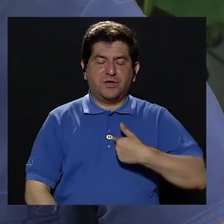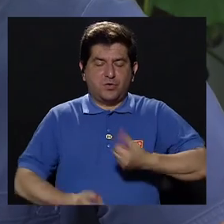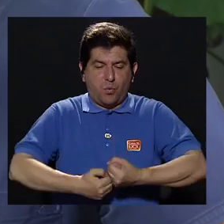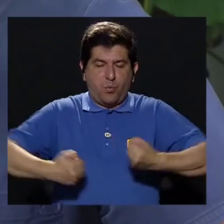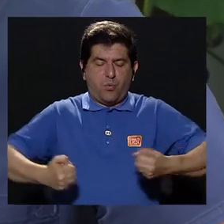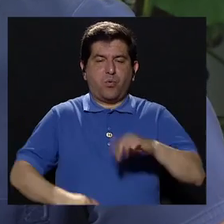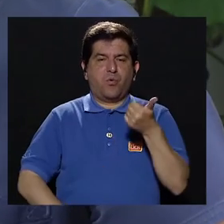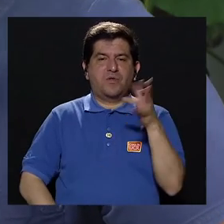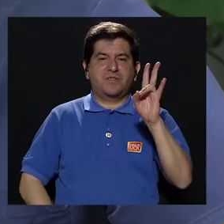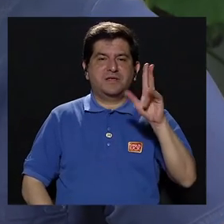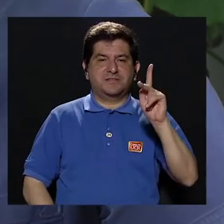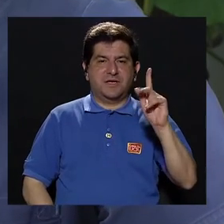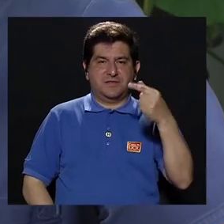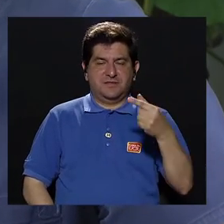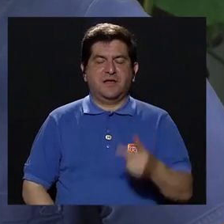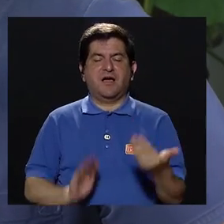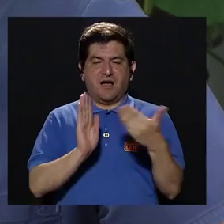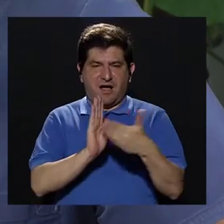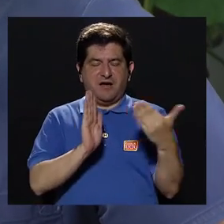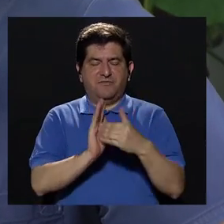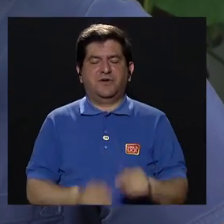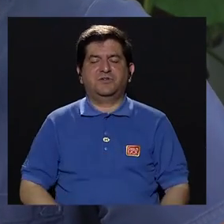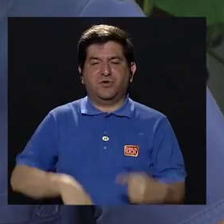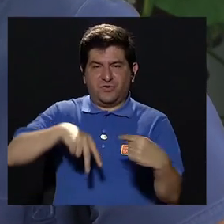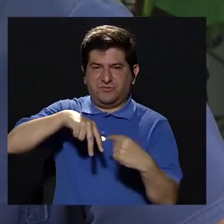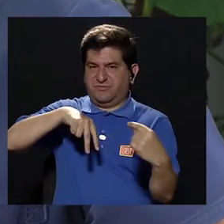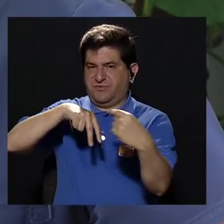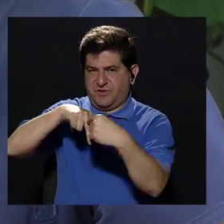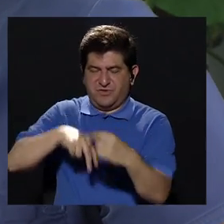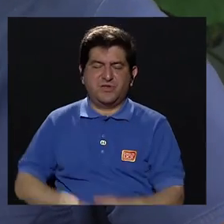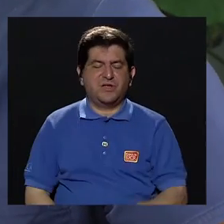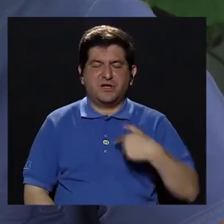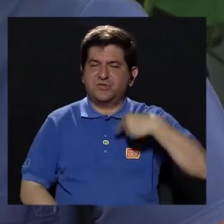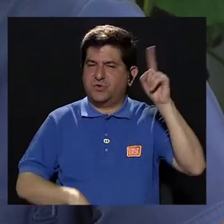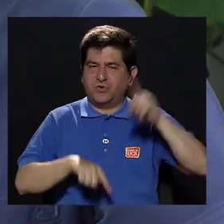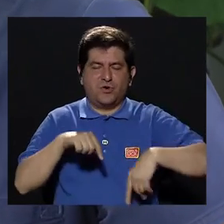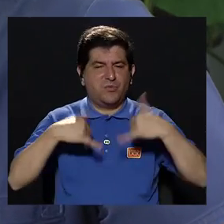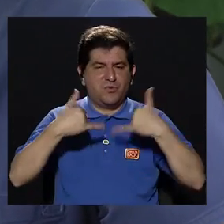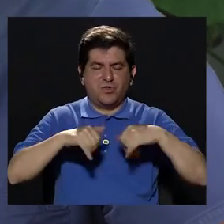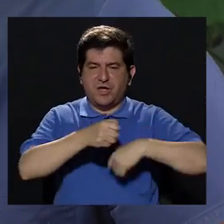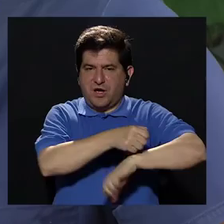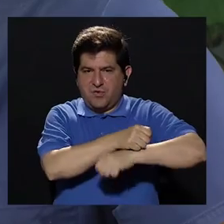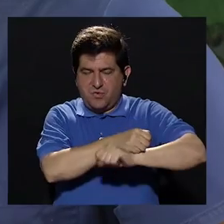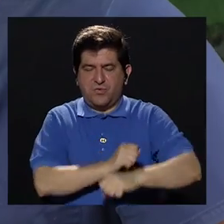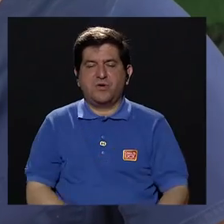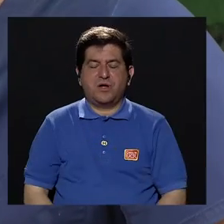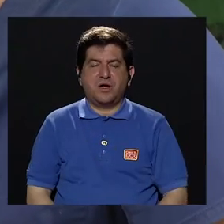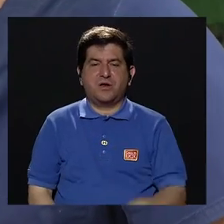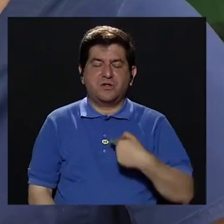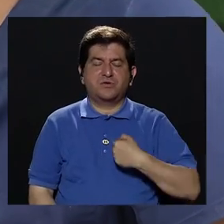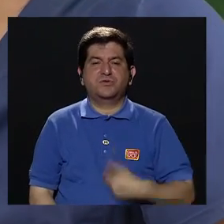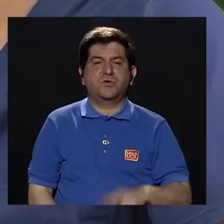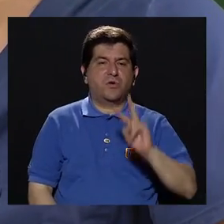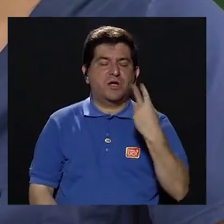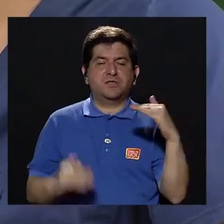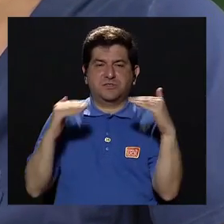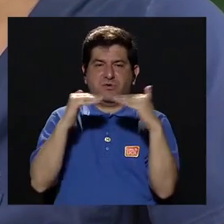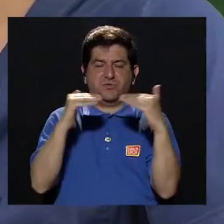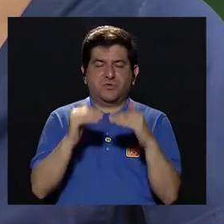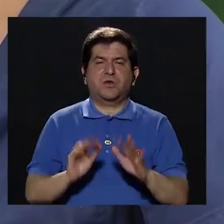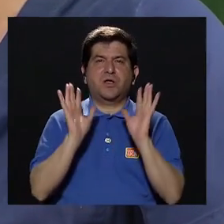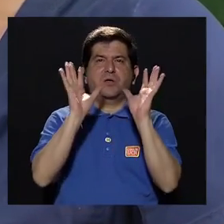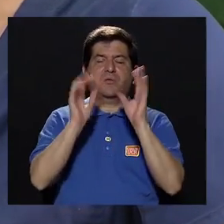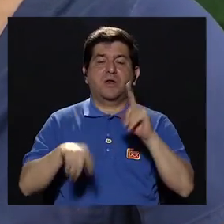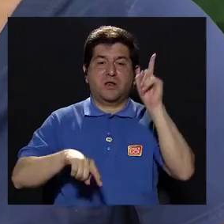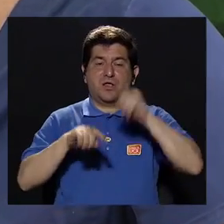un sobrepeso de 17 kilos que me estaba afectando, me dañó las rodillas, no me podía dejar jugar fútbol. Jugué hasta en segunda división voleibol y después no